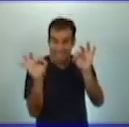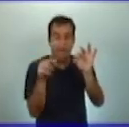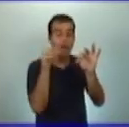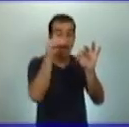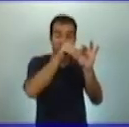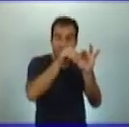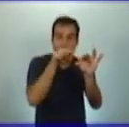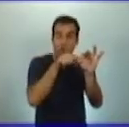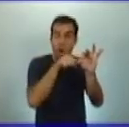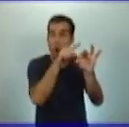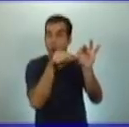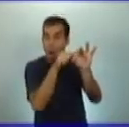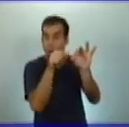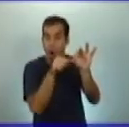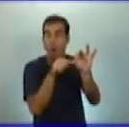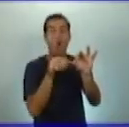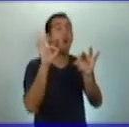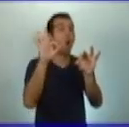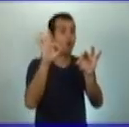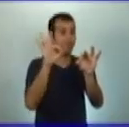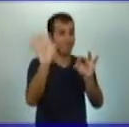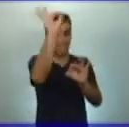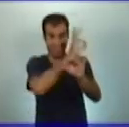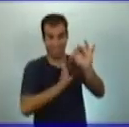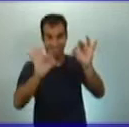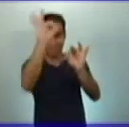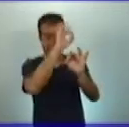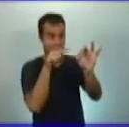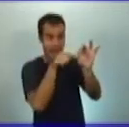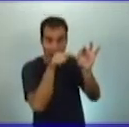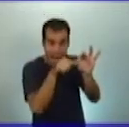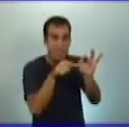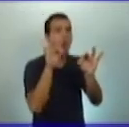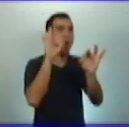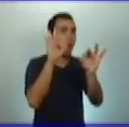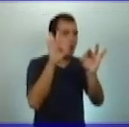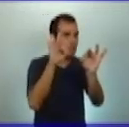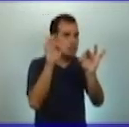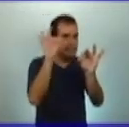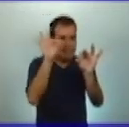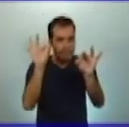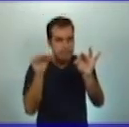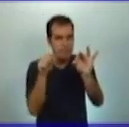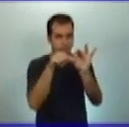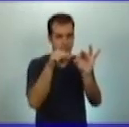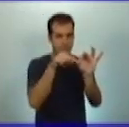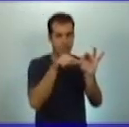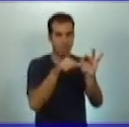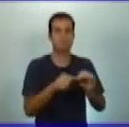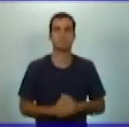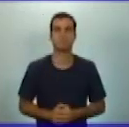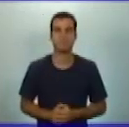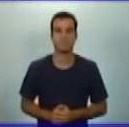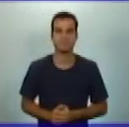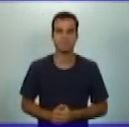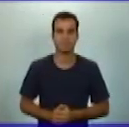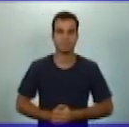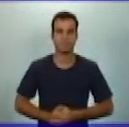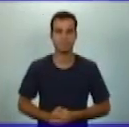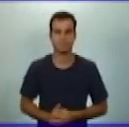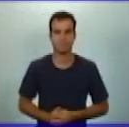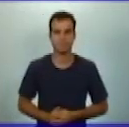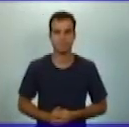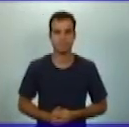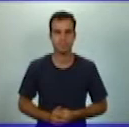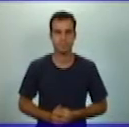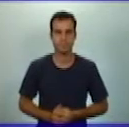es eléctricamente neutro, hemos representado solamente en esta distribución electrónica del átomo de oxígeno 8 electrones en